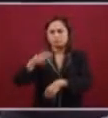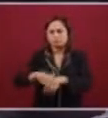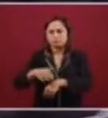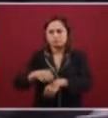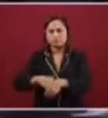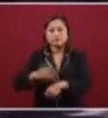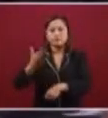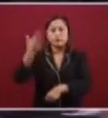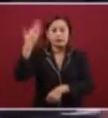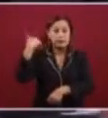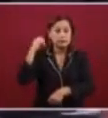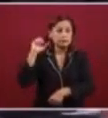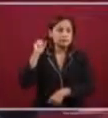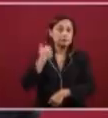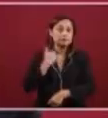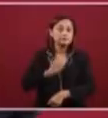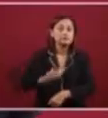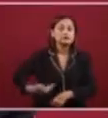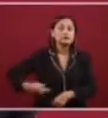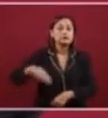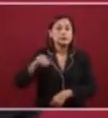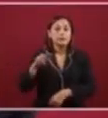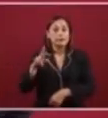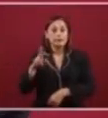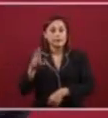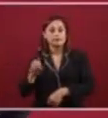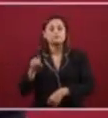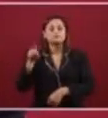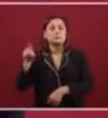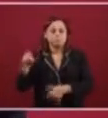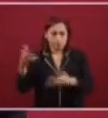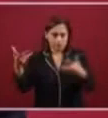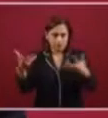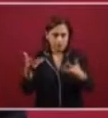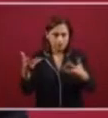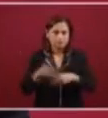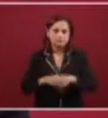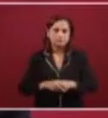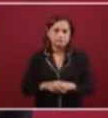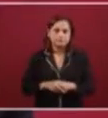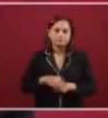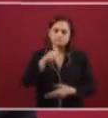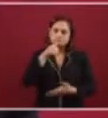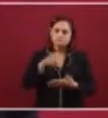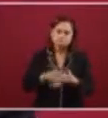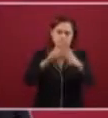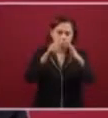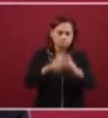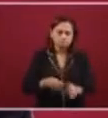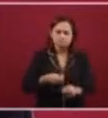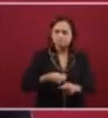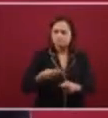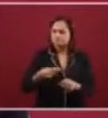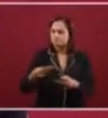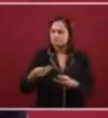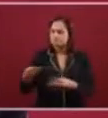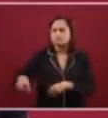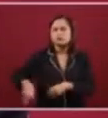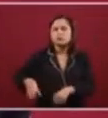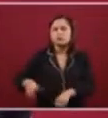de la democracia. Él mandaba cartas a los gobernadores. Es el único